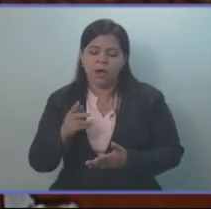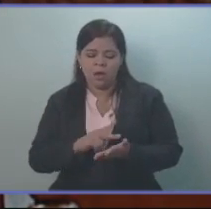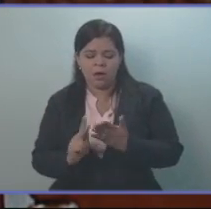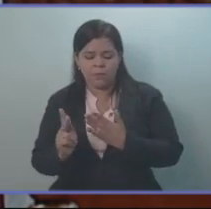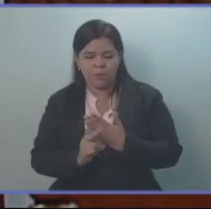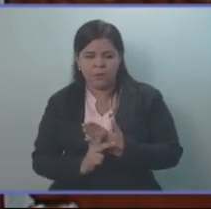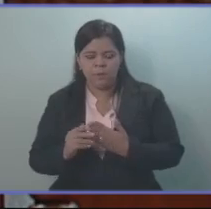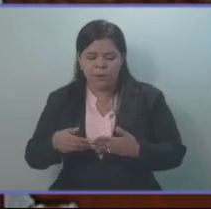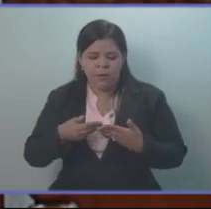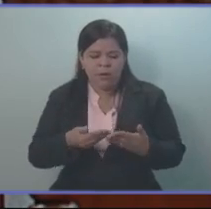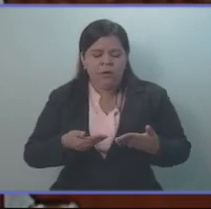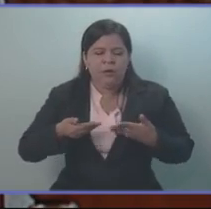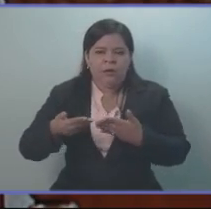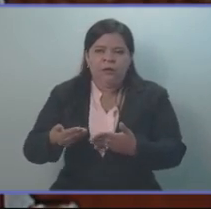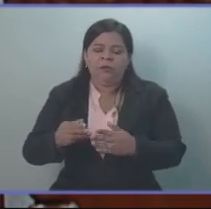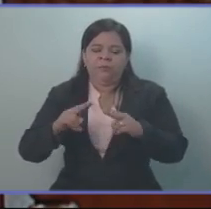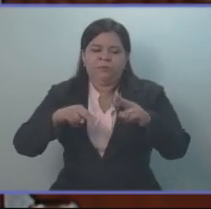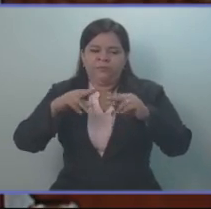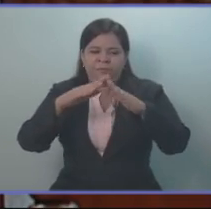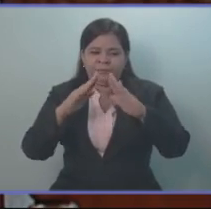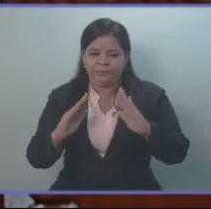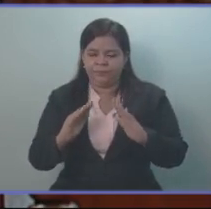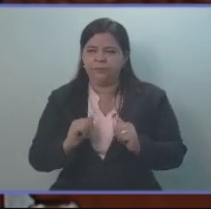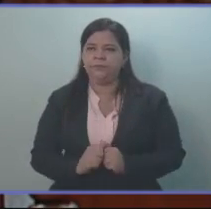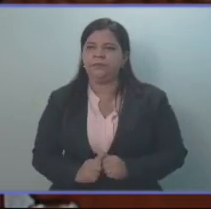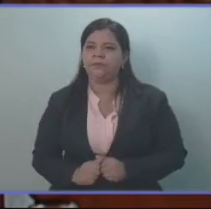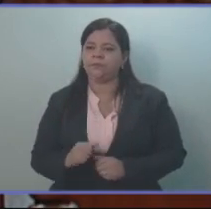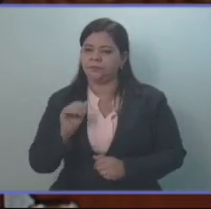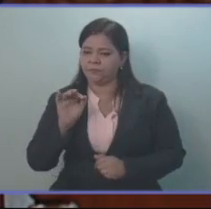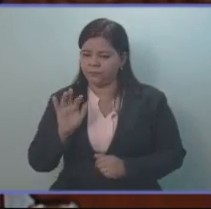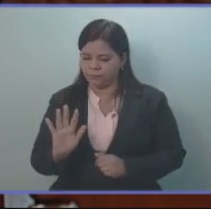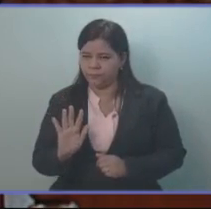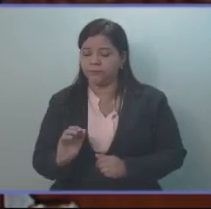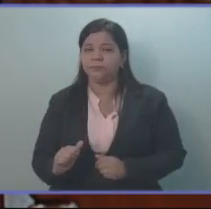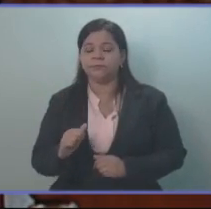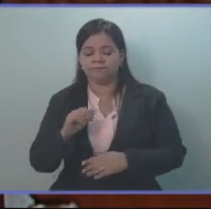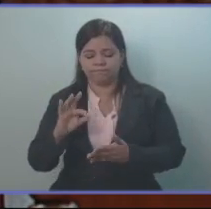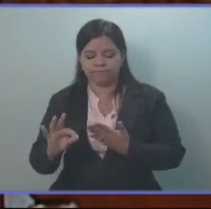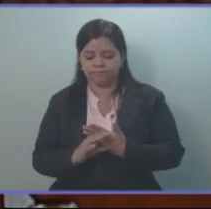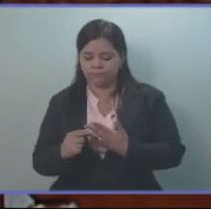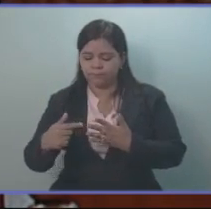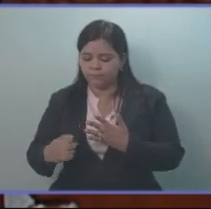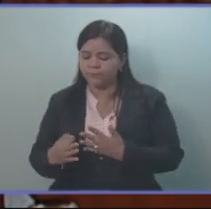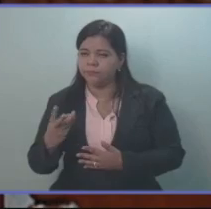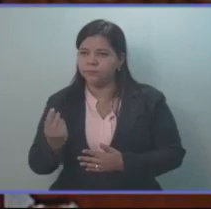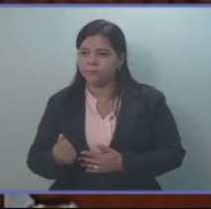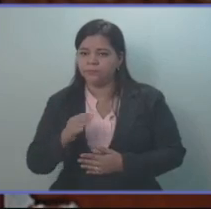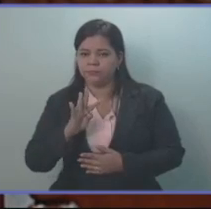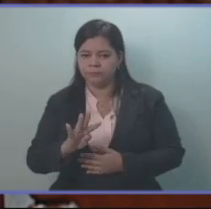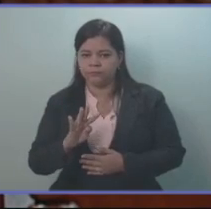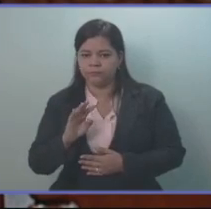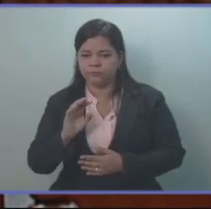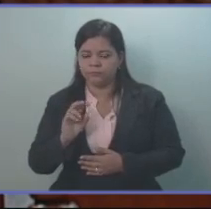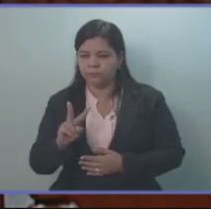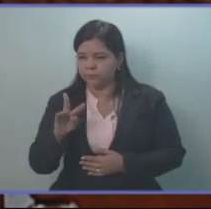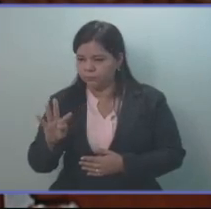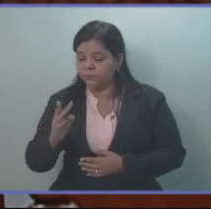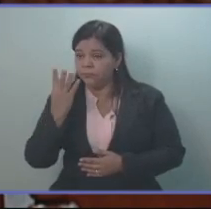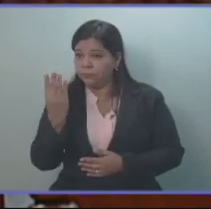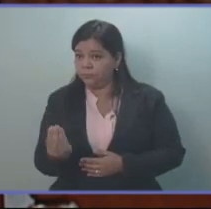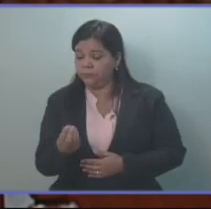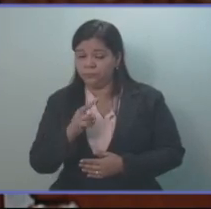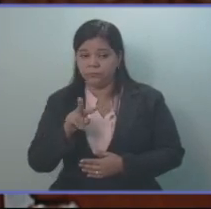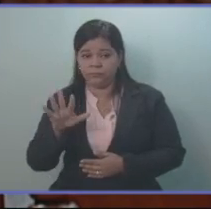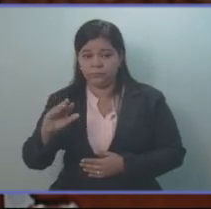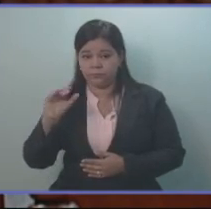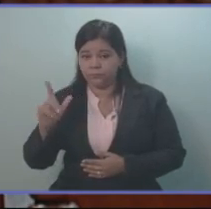programa de contribuciones para vivienda. Romano 5, que mediante decreto legislativo número 424 de fecha